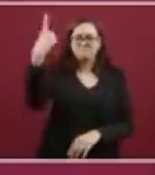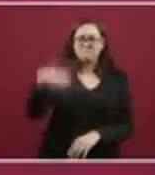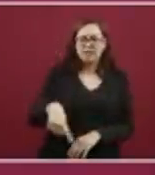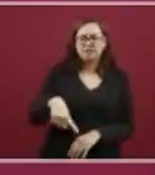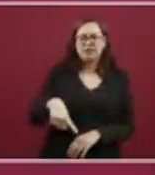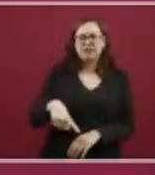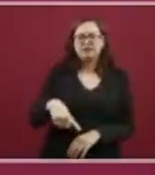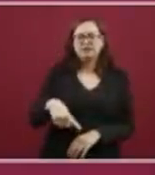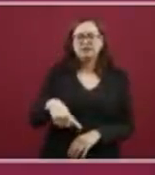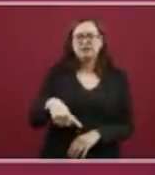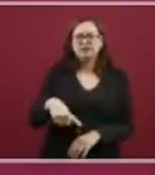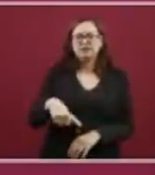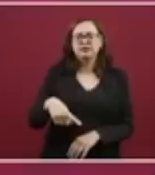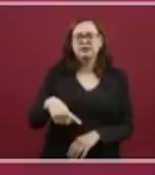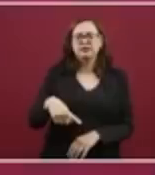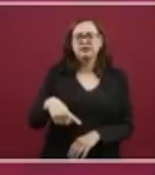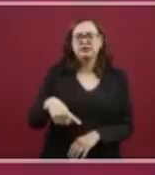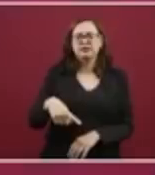desaparecieran